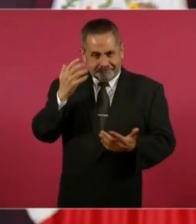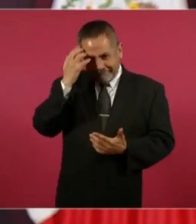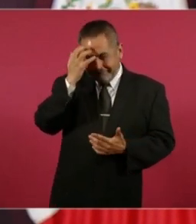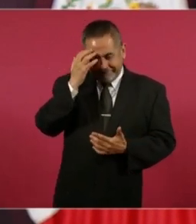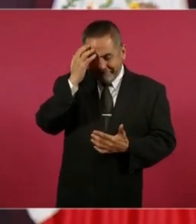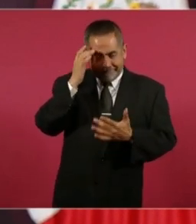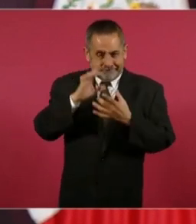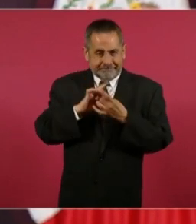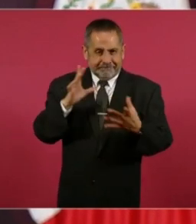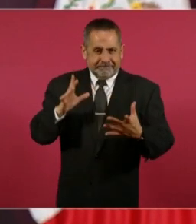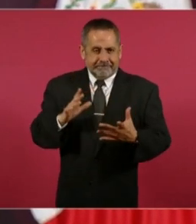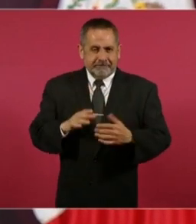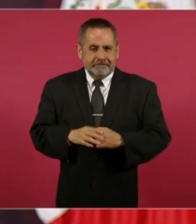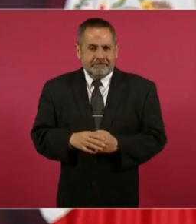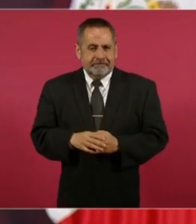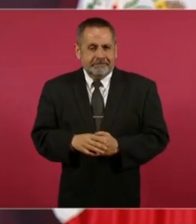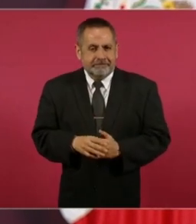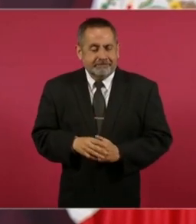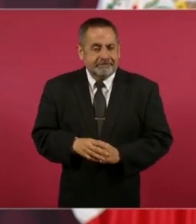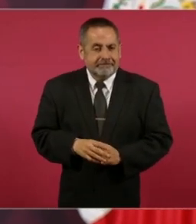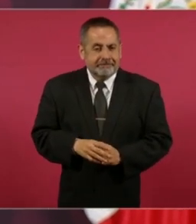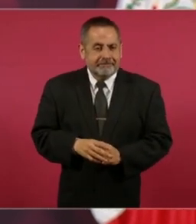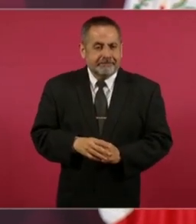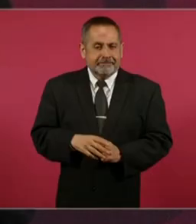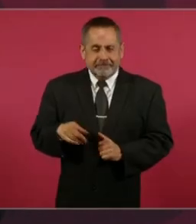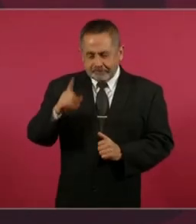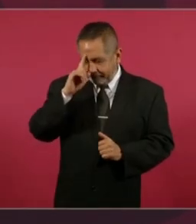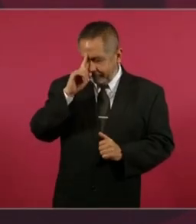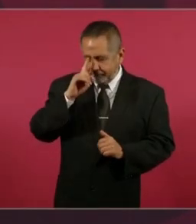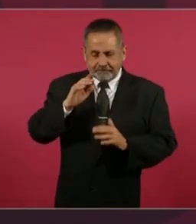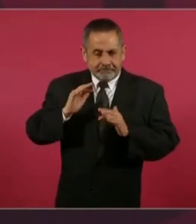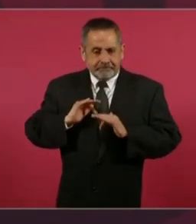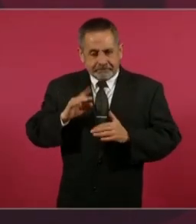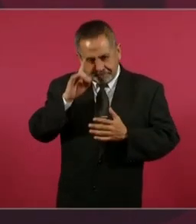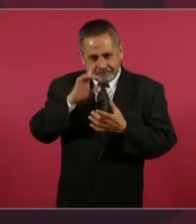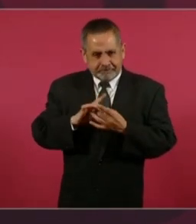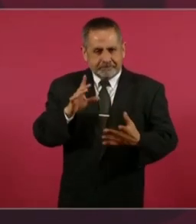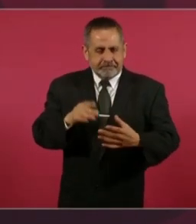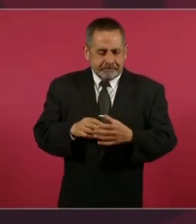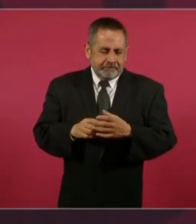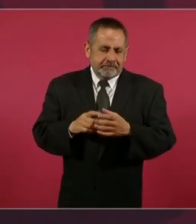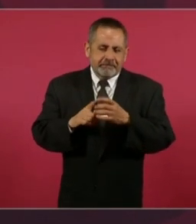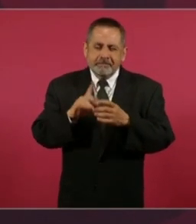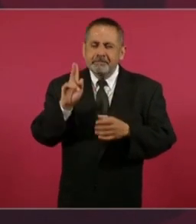la la tranquilidad la serenidad son